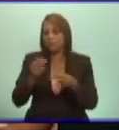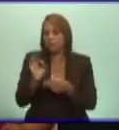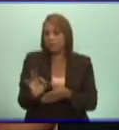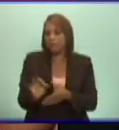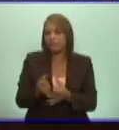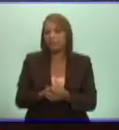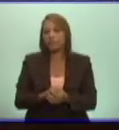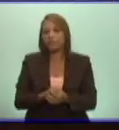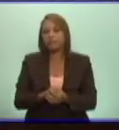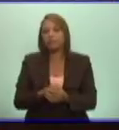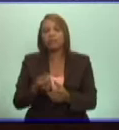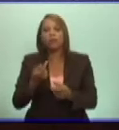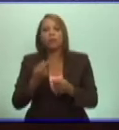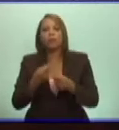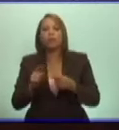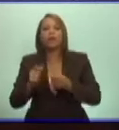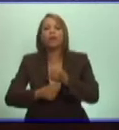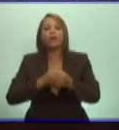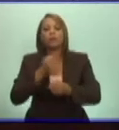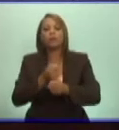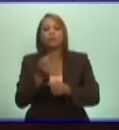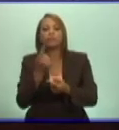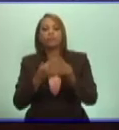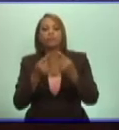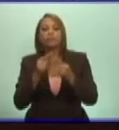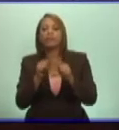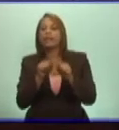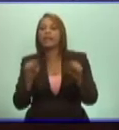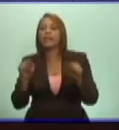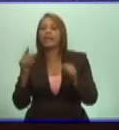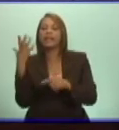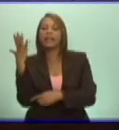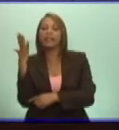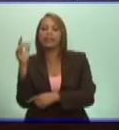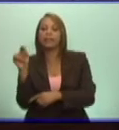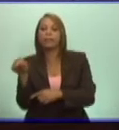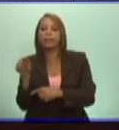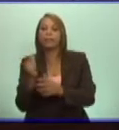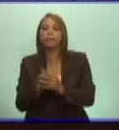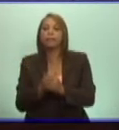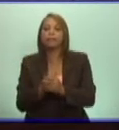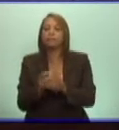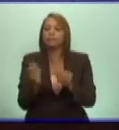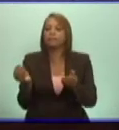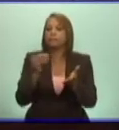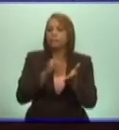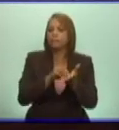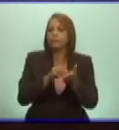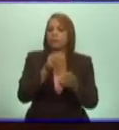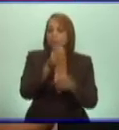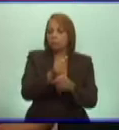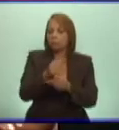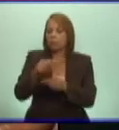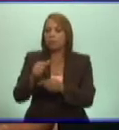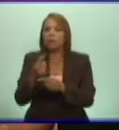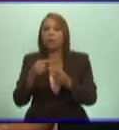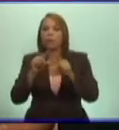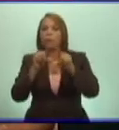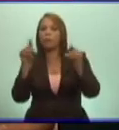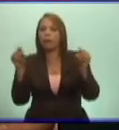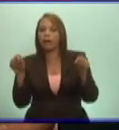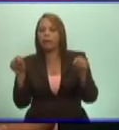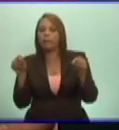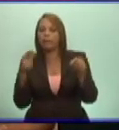hacer. Pueden utilizar, por ejemplo, alguna línea del tiempo y la podrían tener en una hoja y presillarla, algún mapa en el caso de